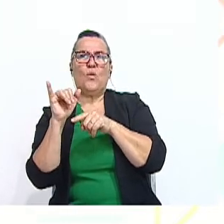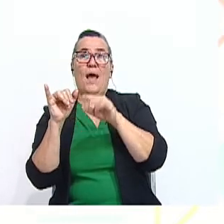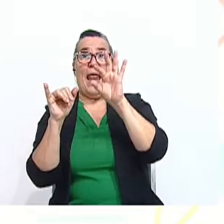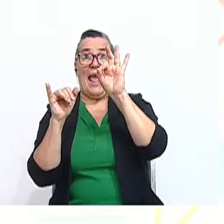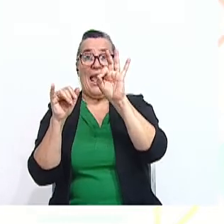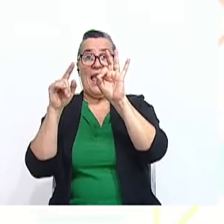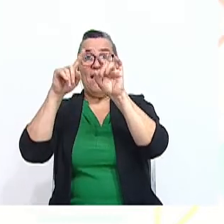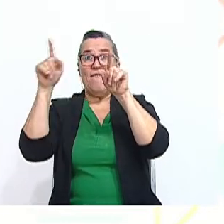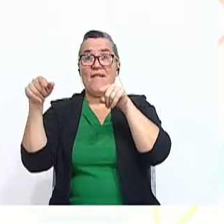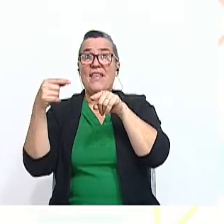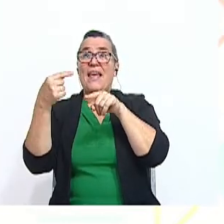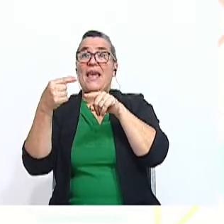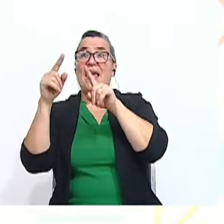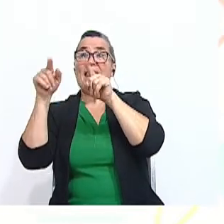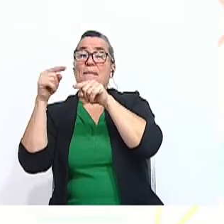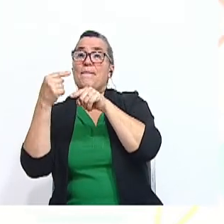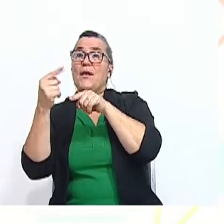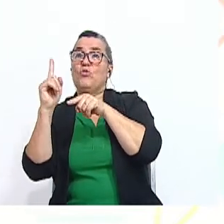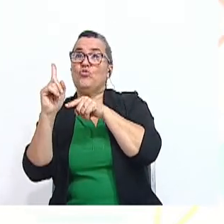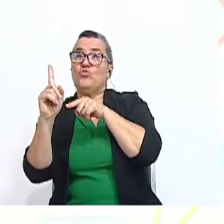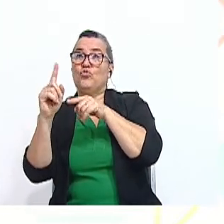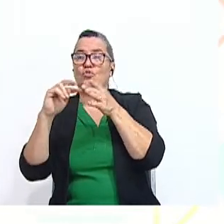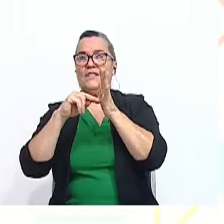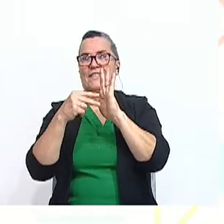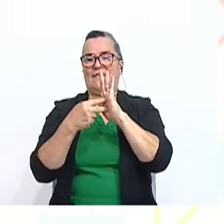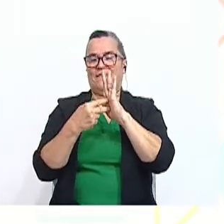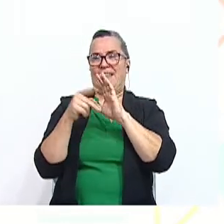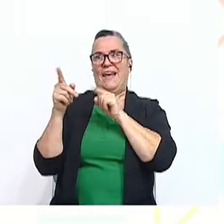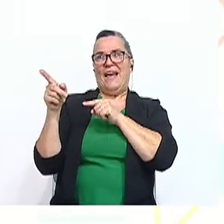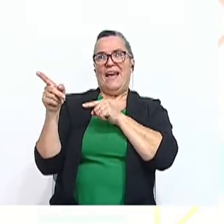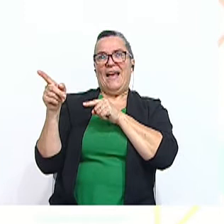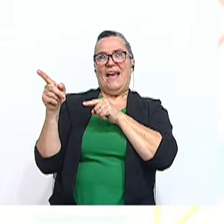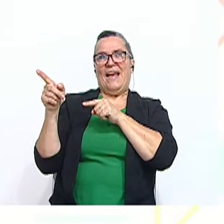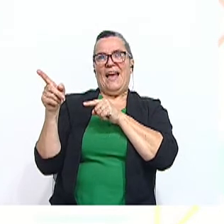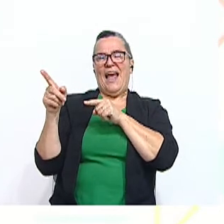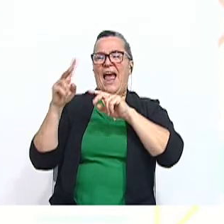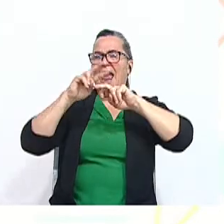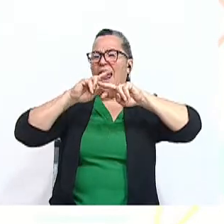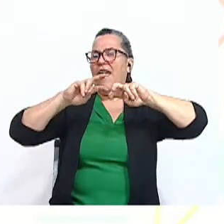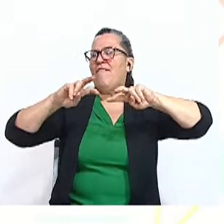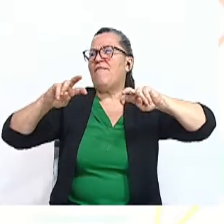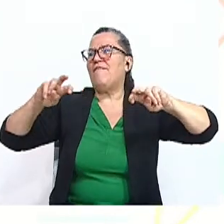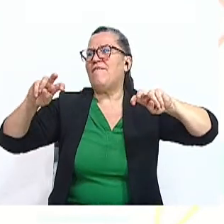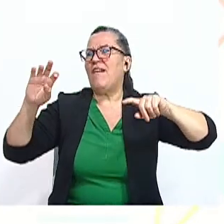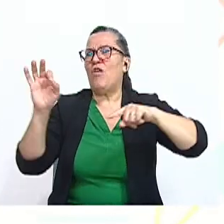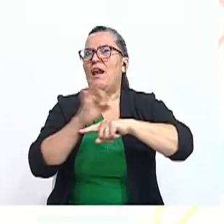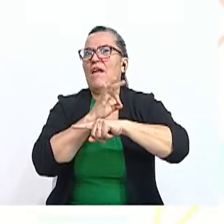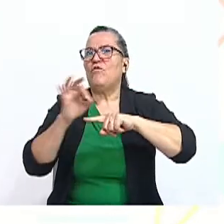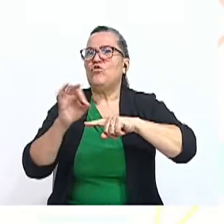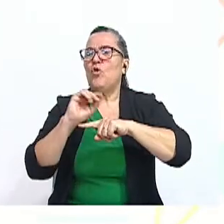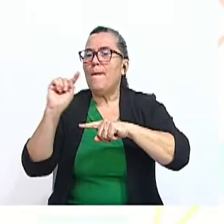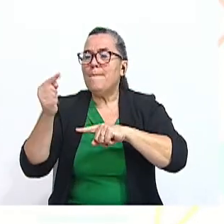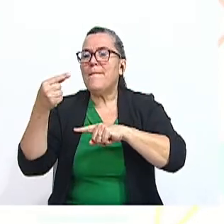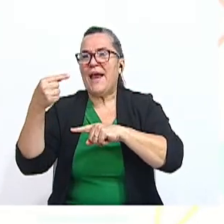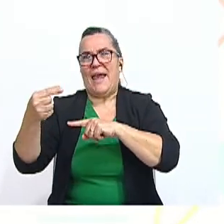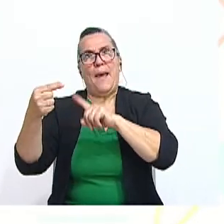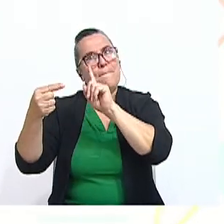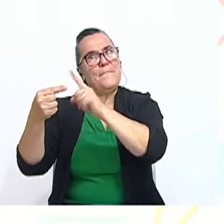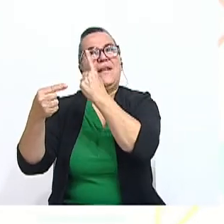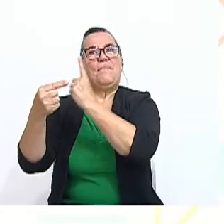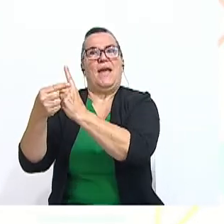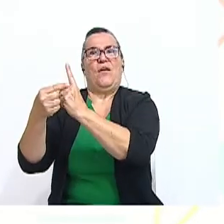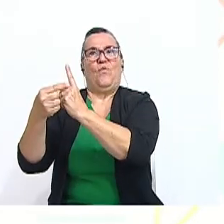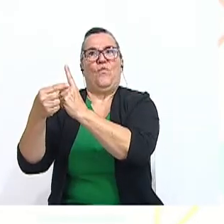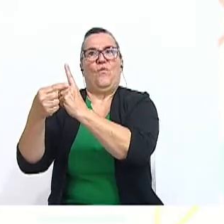f de g de -1. Es decir, tenemos que evaluar primero en la función g. ¿Y cuál es la